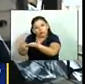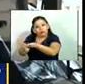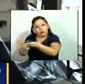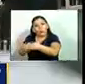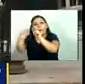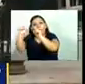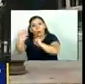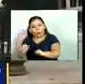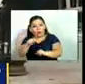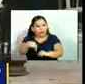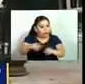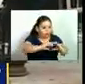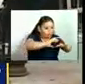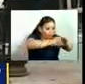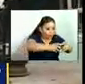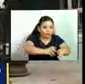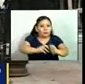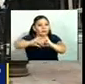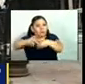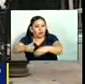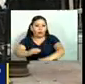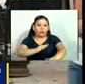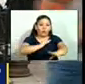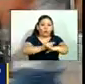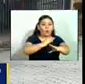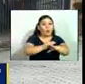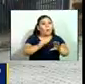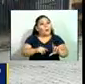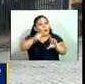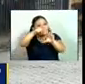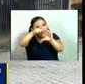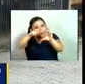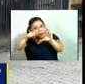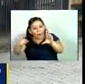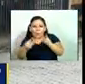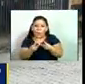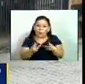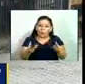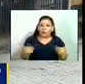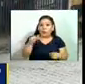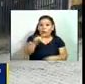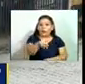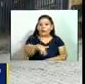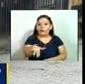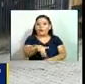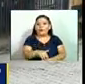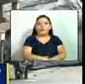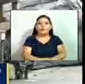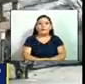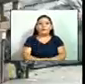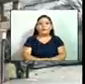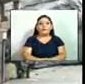de excepción focalizado y así bajar la curva de contagios de COVID-19 en este municipio.